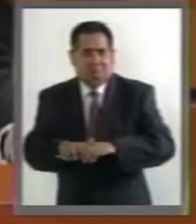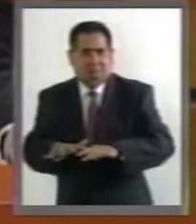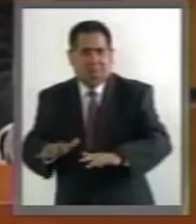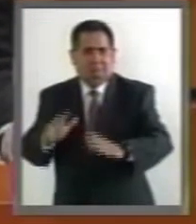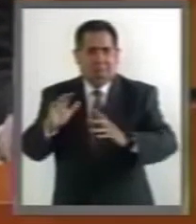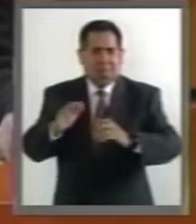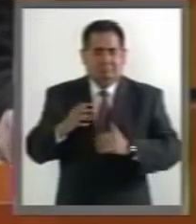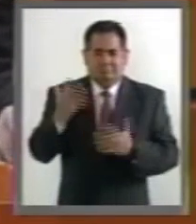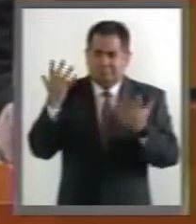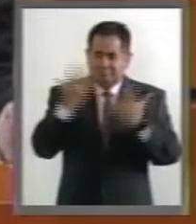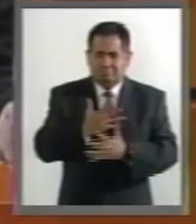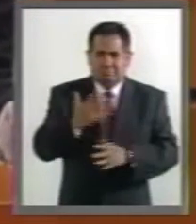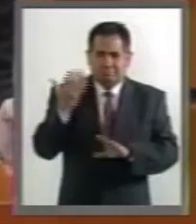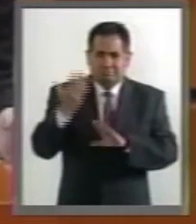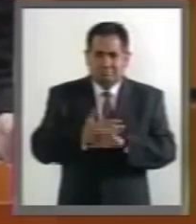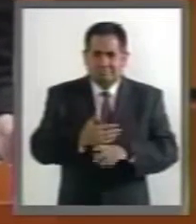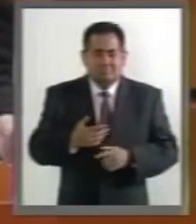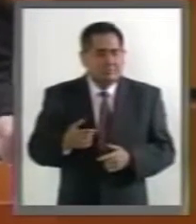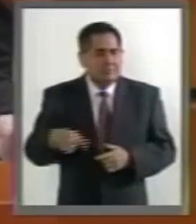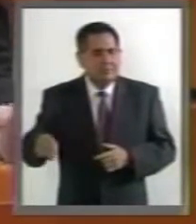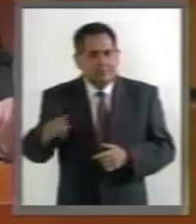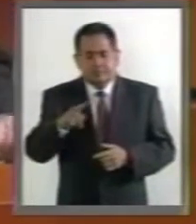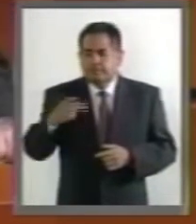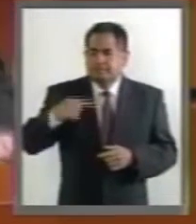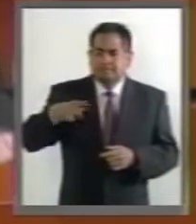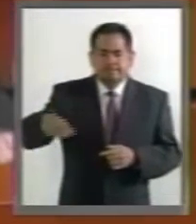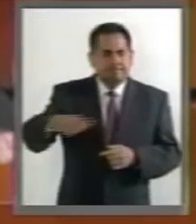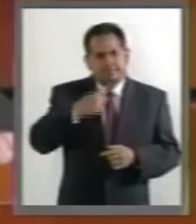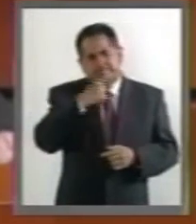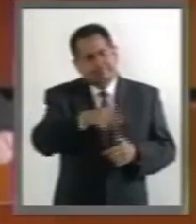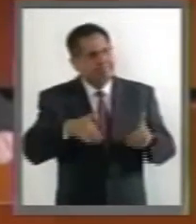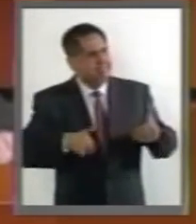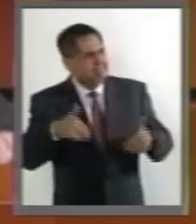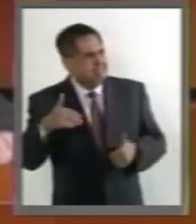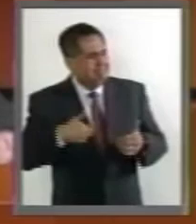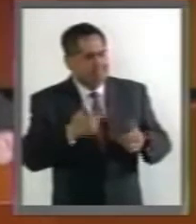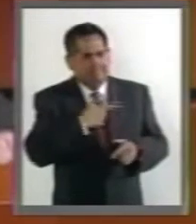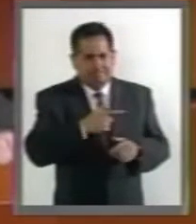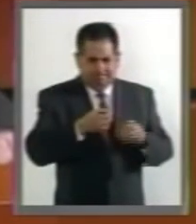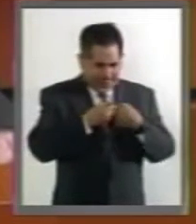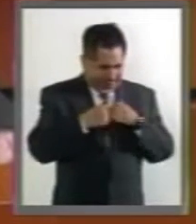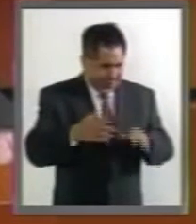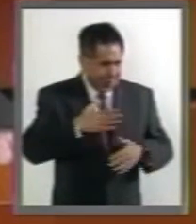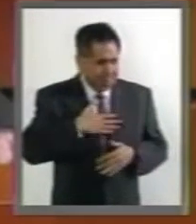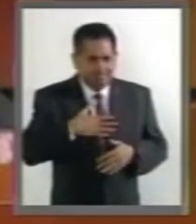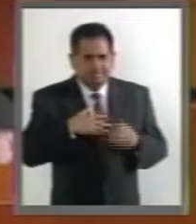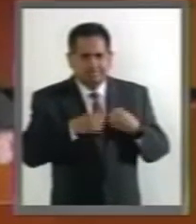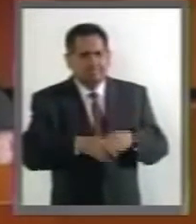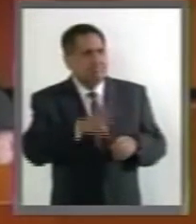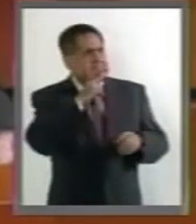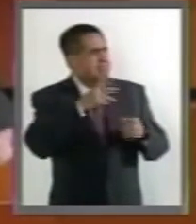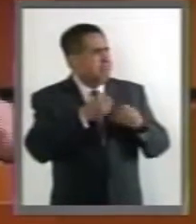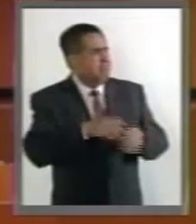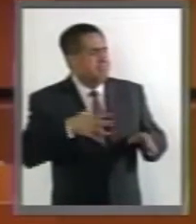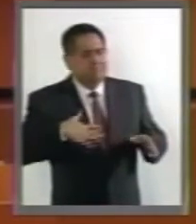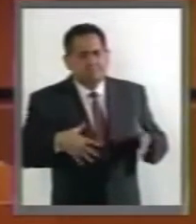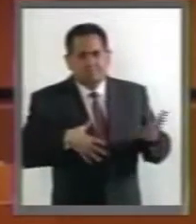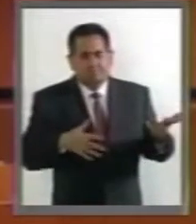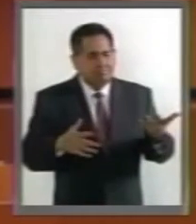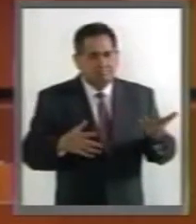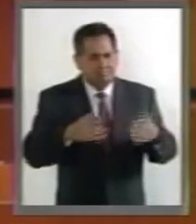Esta afectación ha generado reclamaciones por parte de los ciudadanos afectados ante Pemex, como